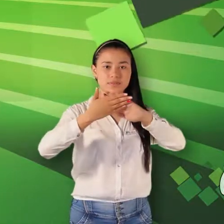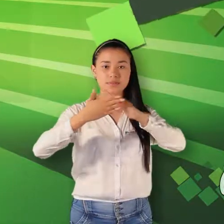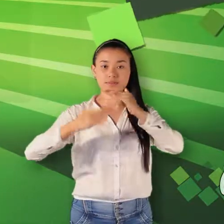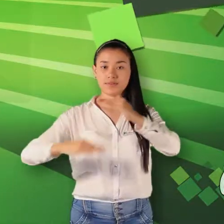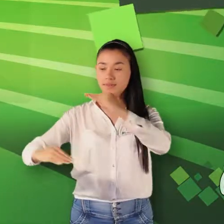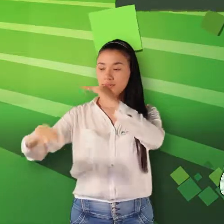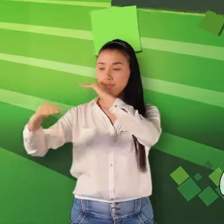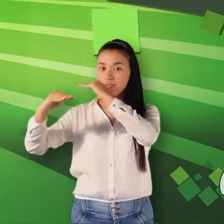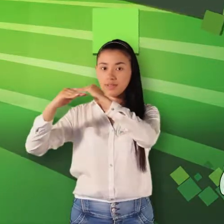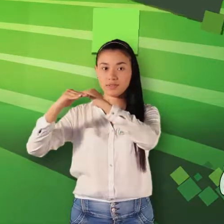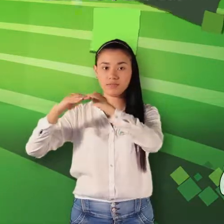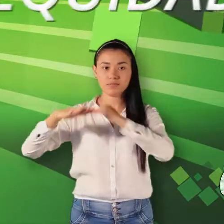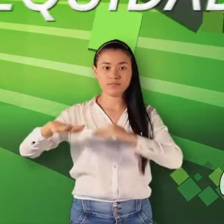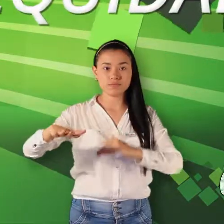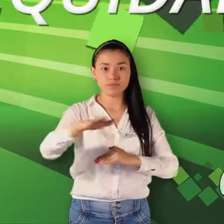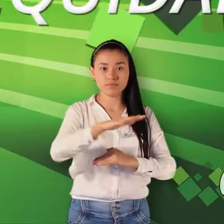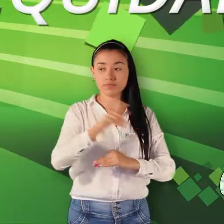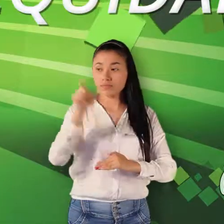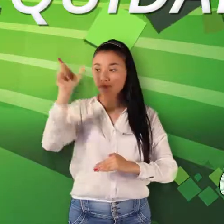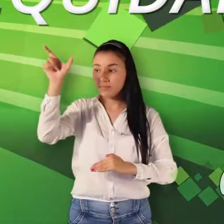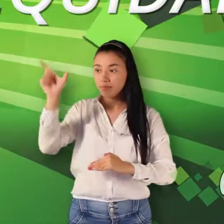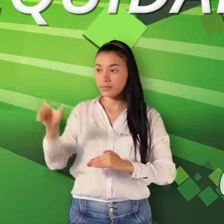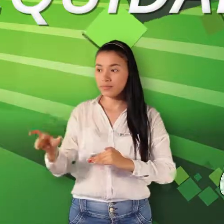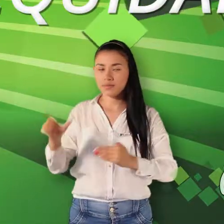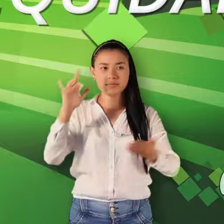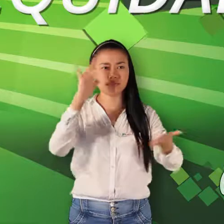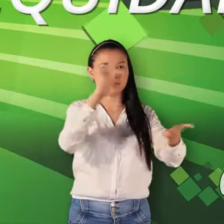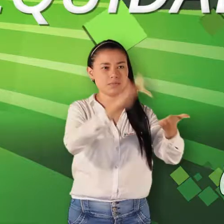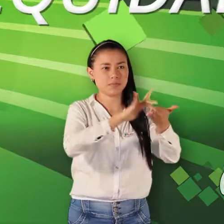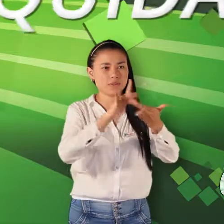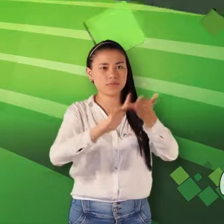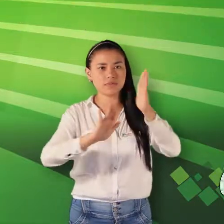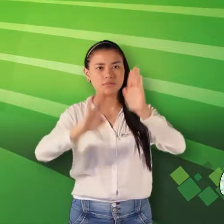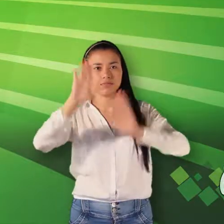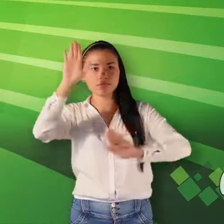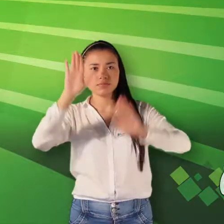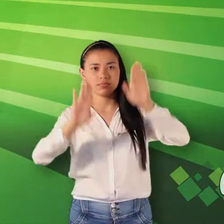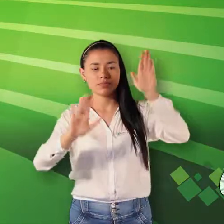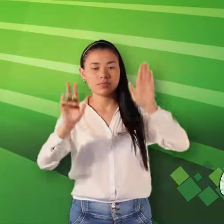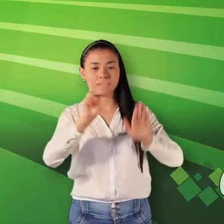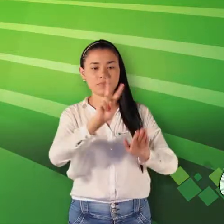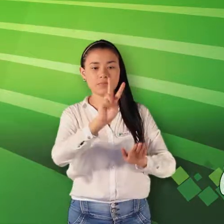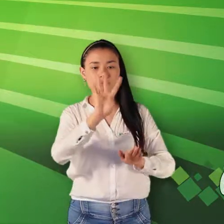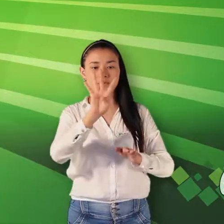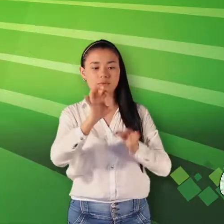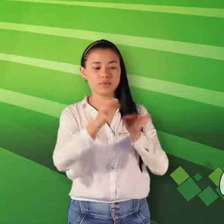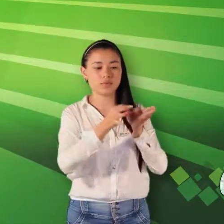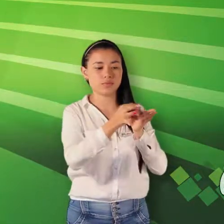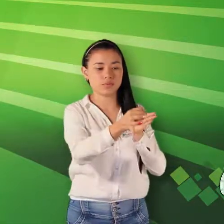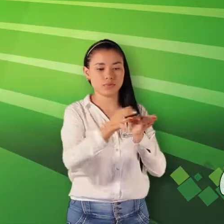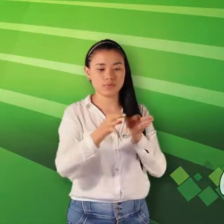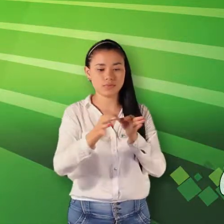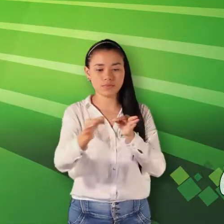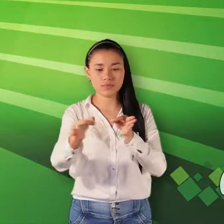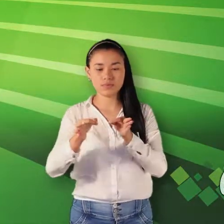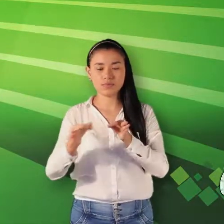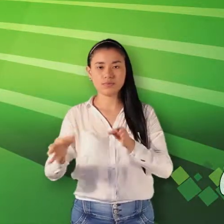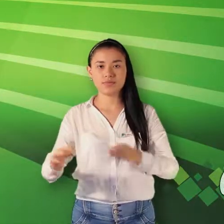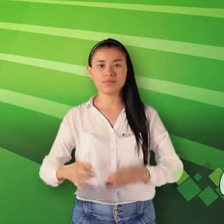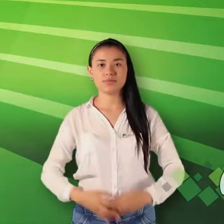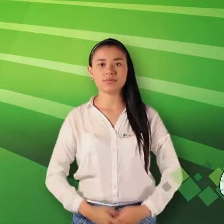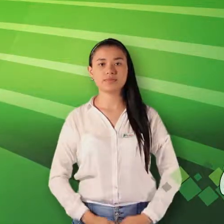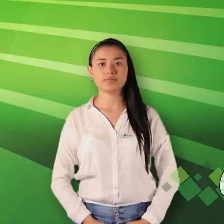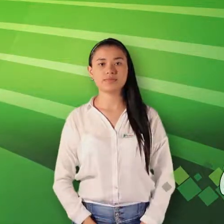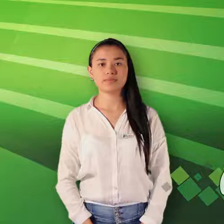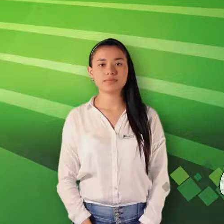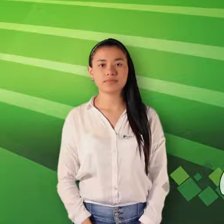Inclusión, Reconciliación y Equidad, se nutrió del aporte colectivo en ejercicio